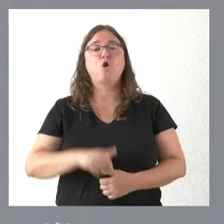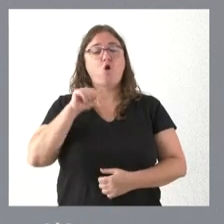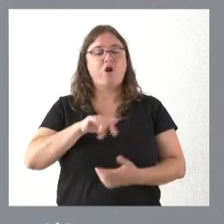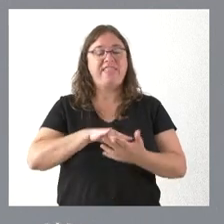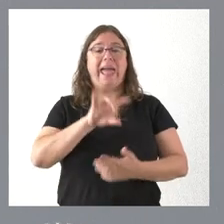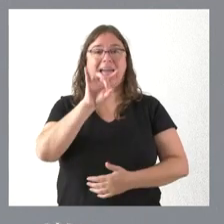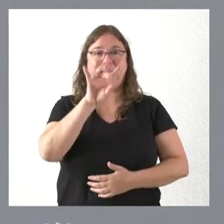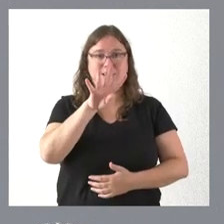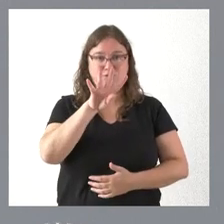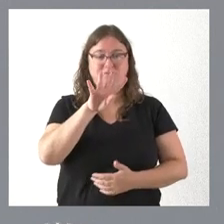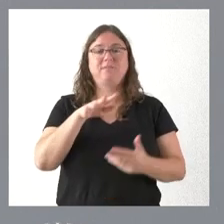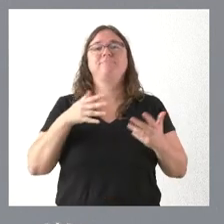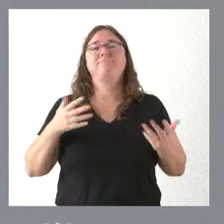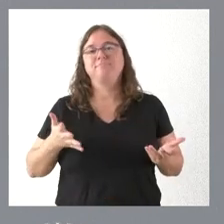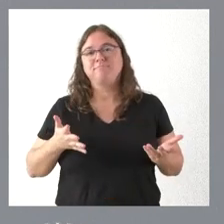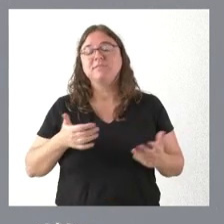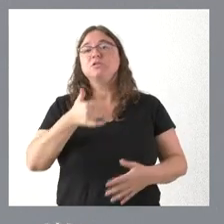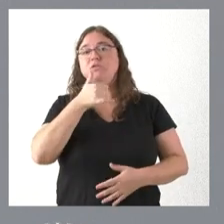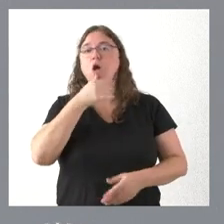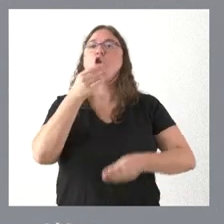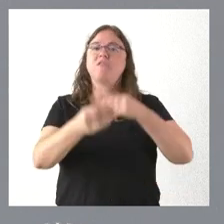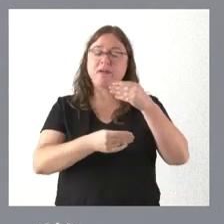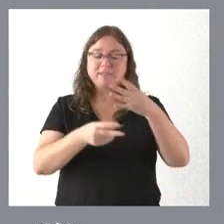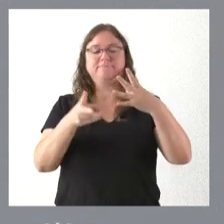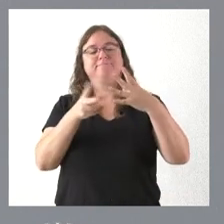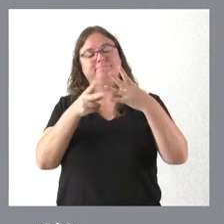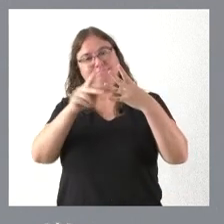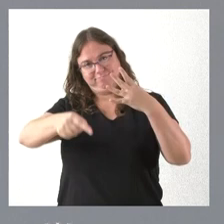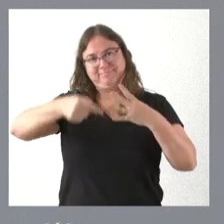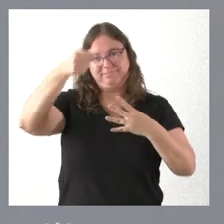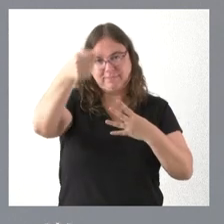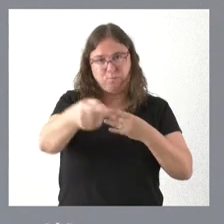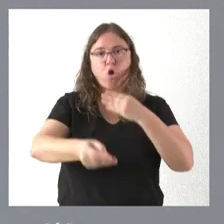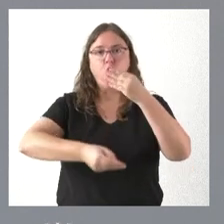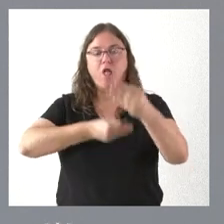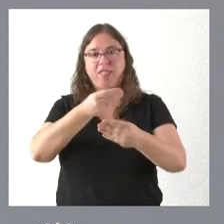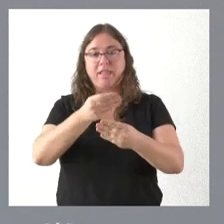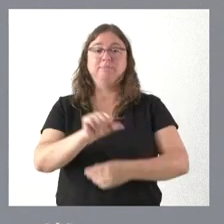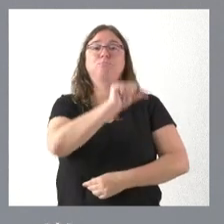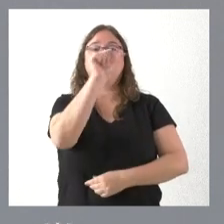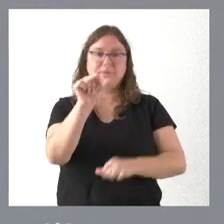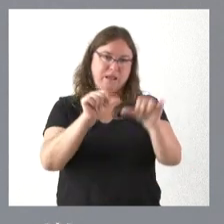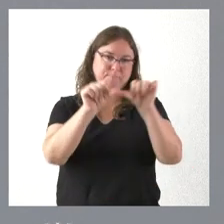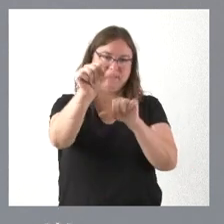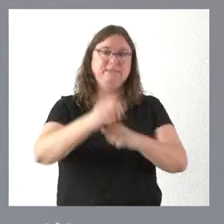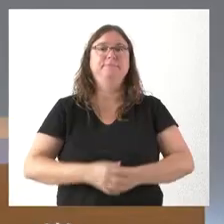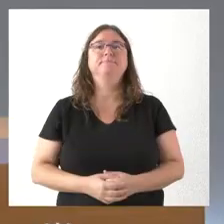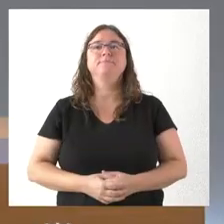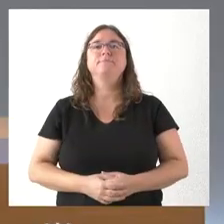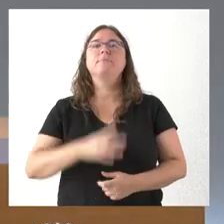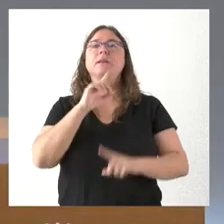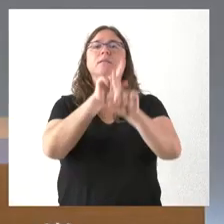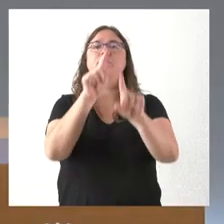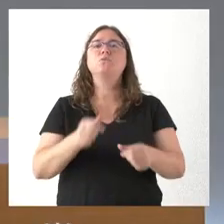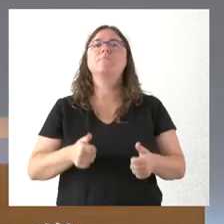es día 14 y por tanto lo hará en la quincena inmediatamente que comienza la próxima semana alguna pregunta